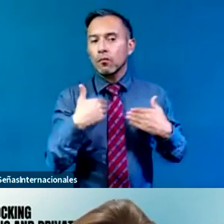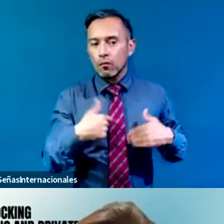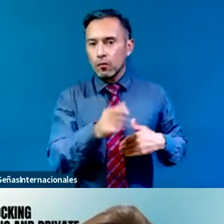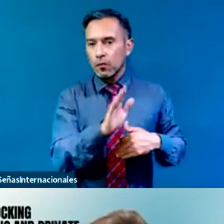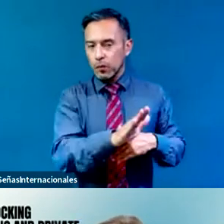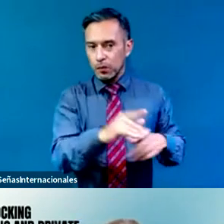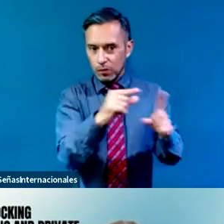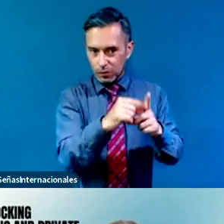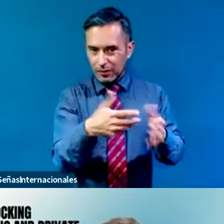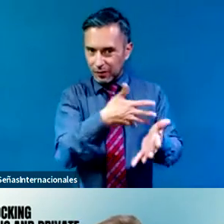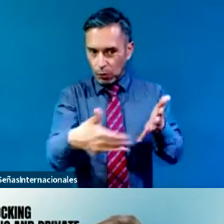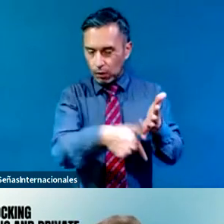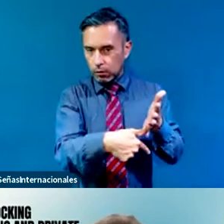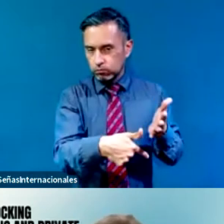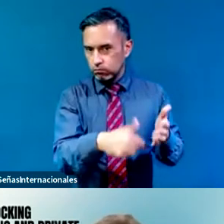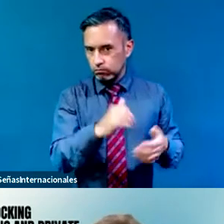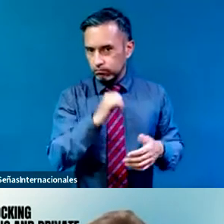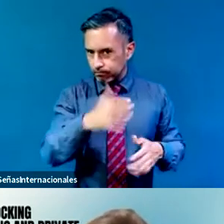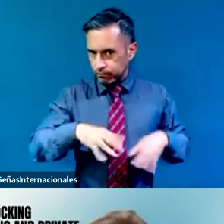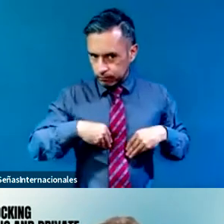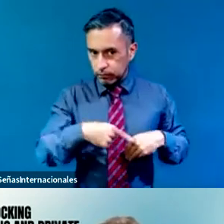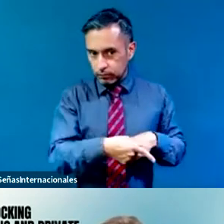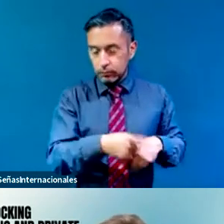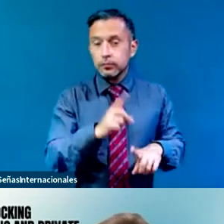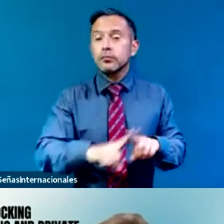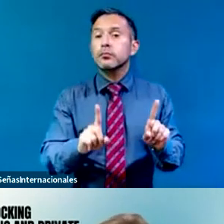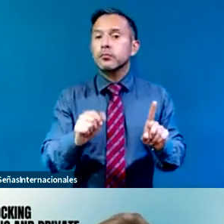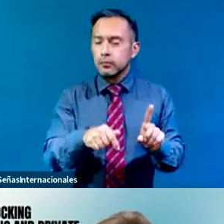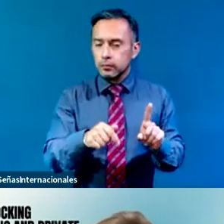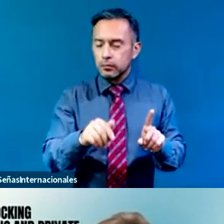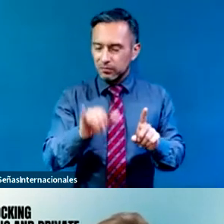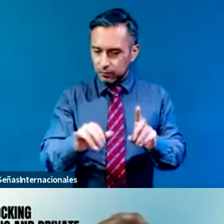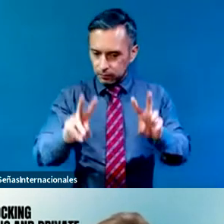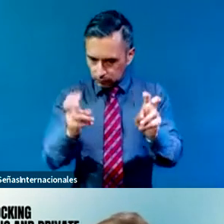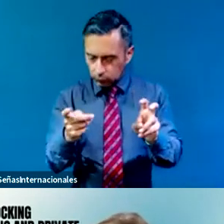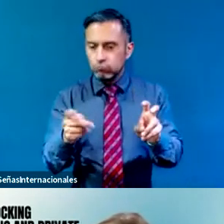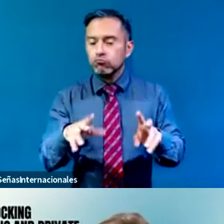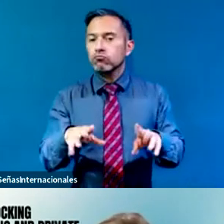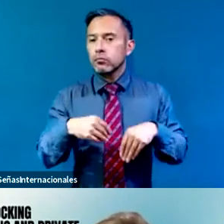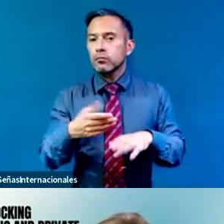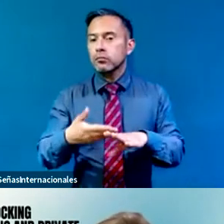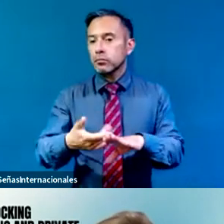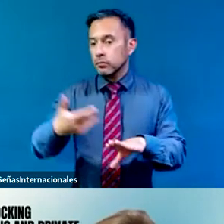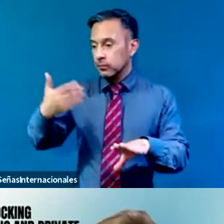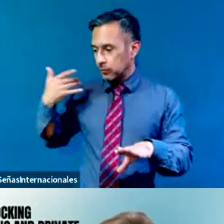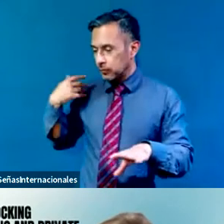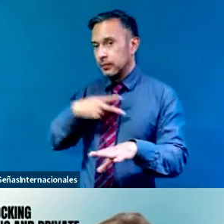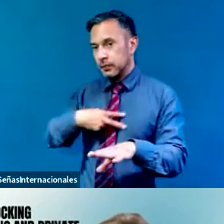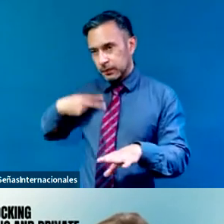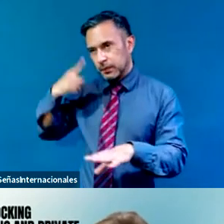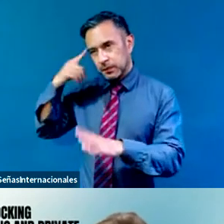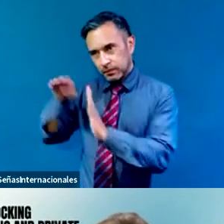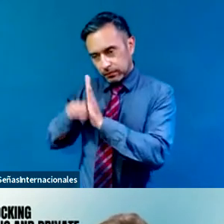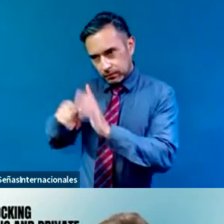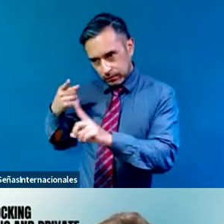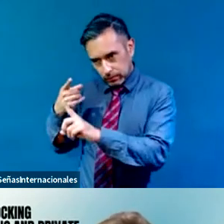acciones verdaderamente respondan a ese marco, con ese espíritu que sí teníamos desde Beijing. Y bueno, finalmente